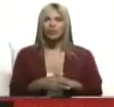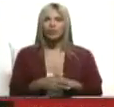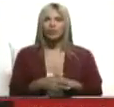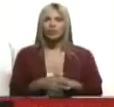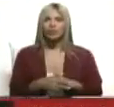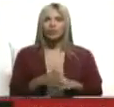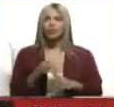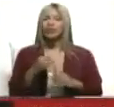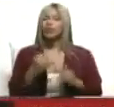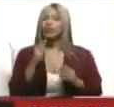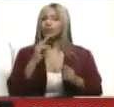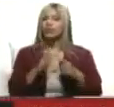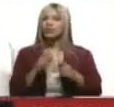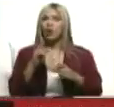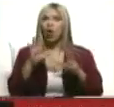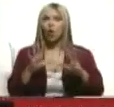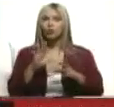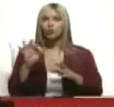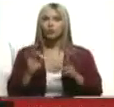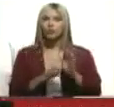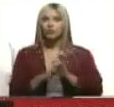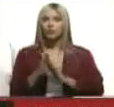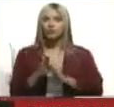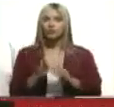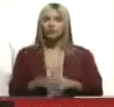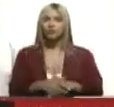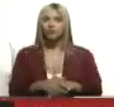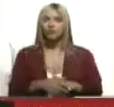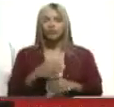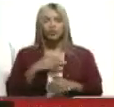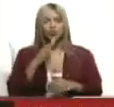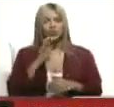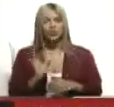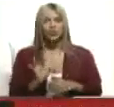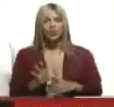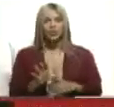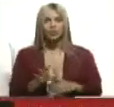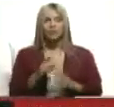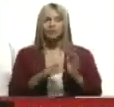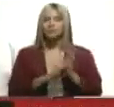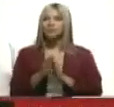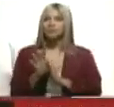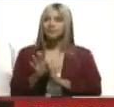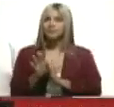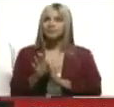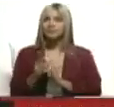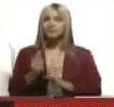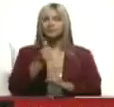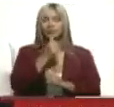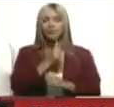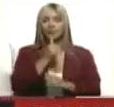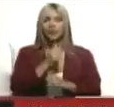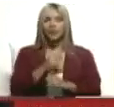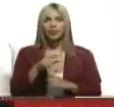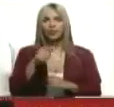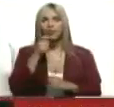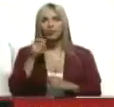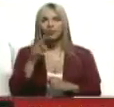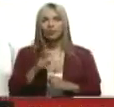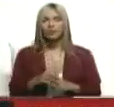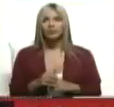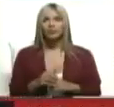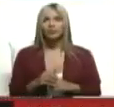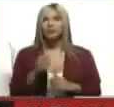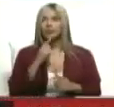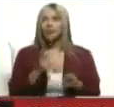vamos a llegar con una proyección de 8% de crecimiento. Yo creo que el éxito, la resistencia heroica del pueblo venezolano,